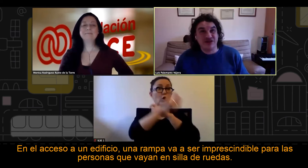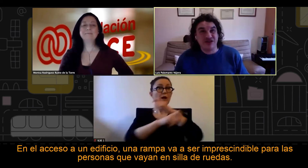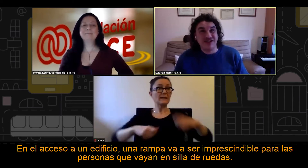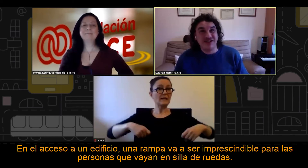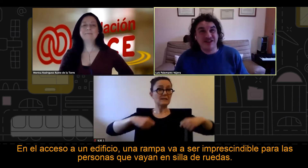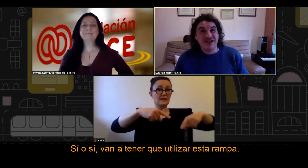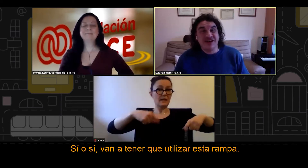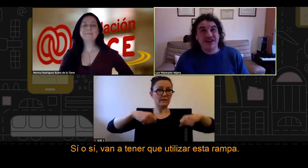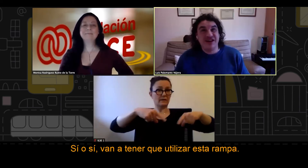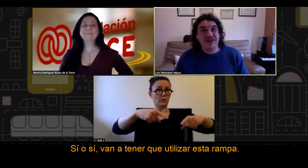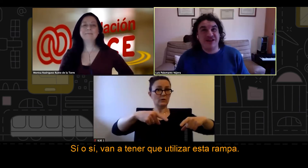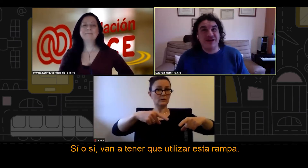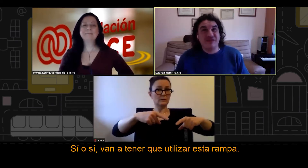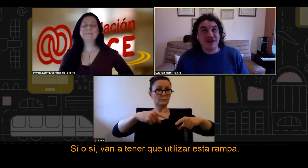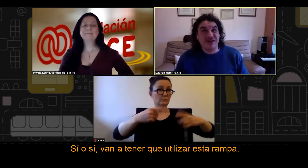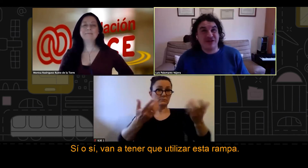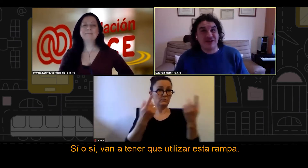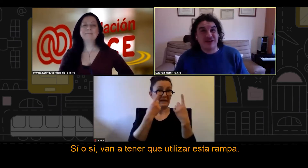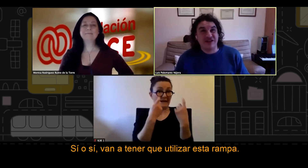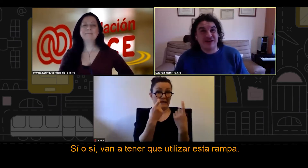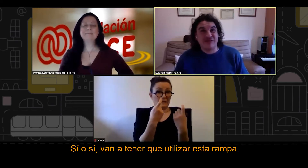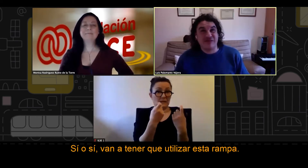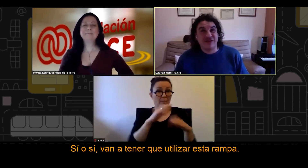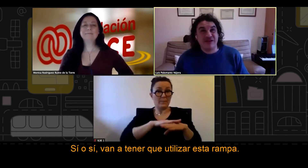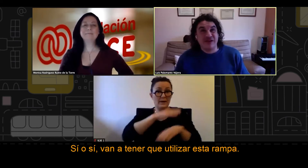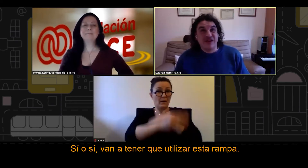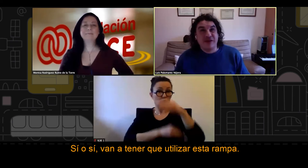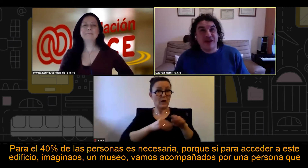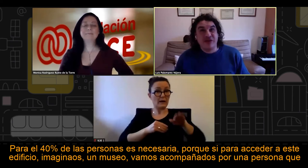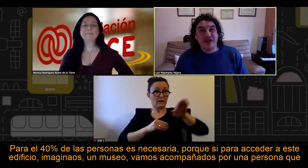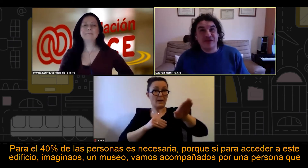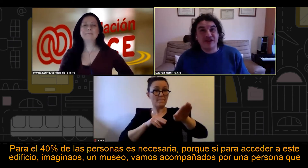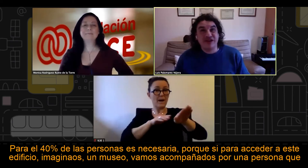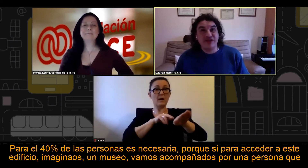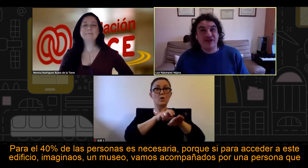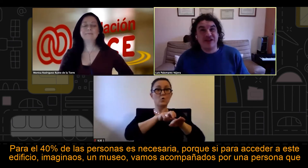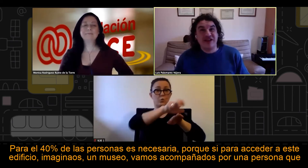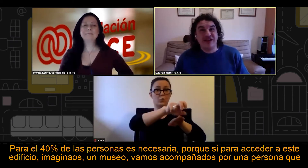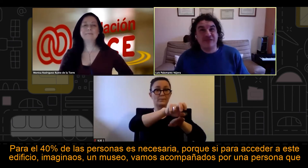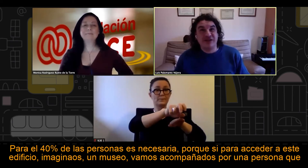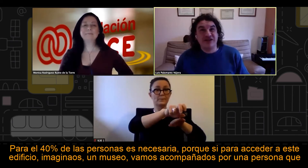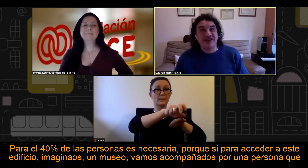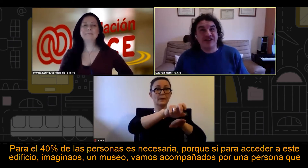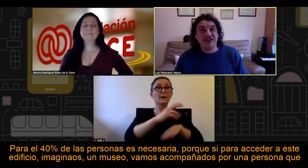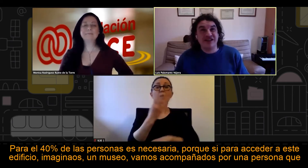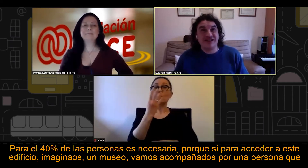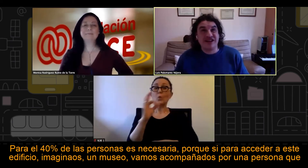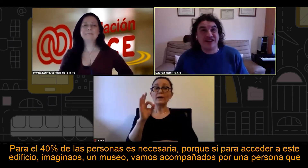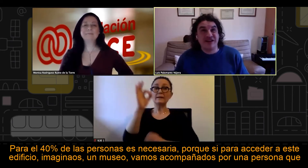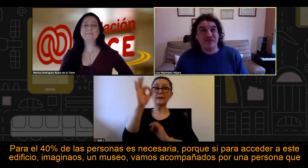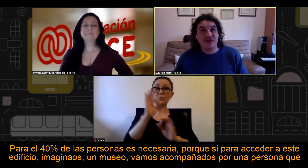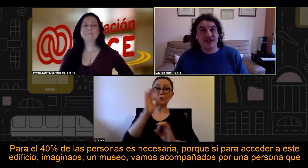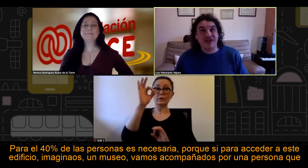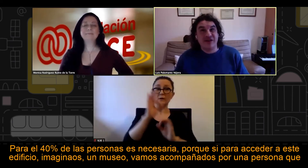o sí van a tener que utilizar esta rampa. Para el 40% de las personas es